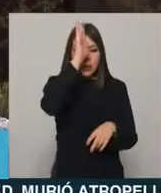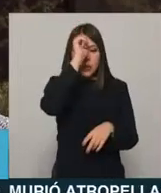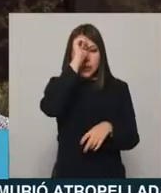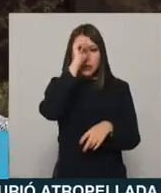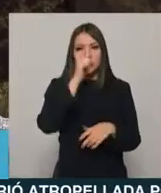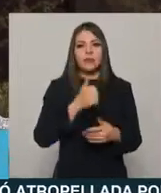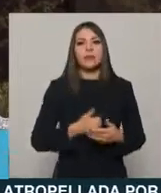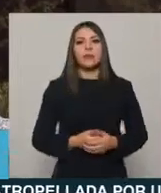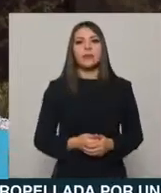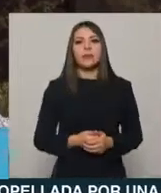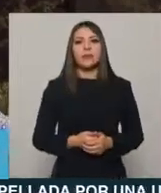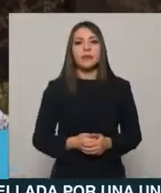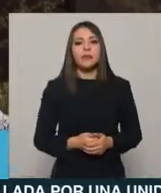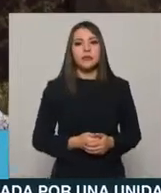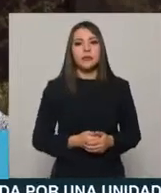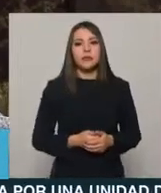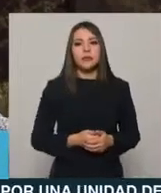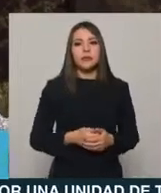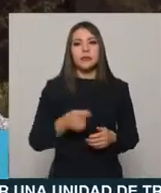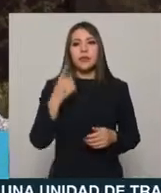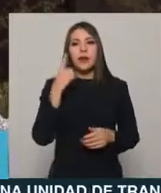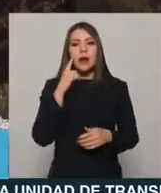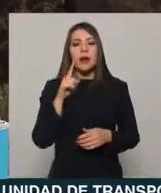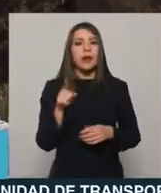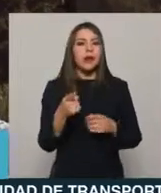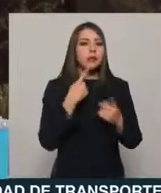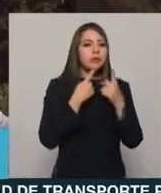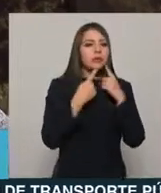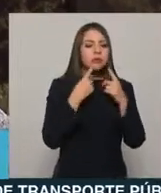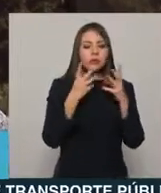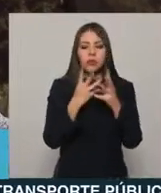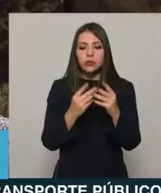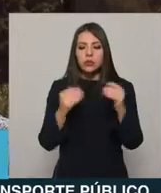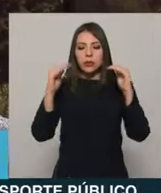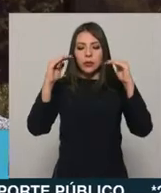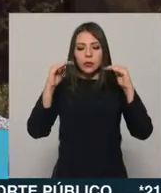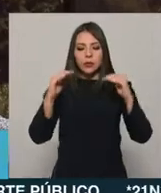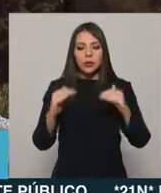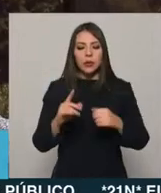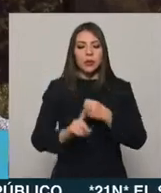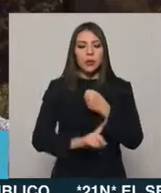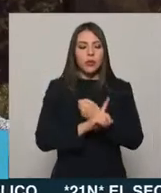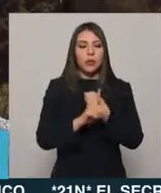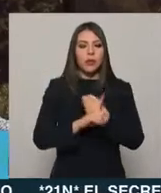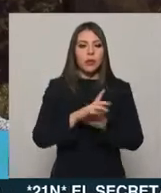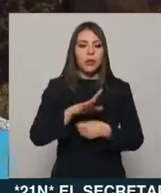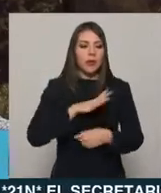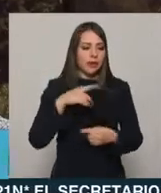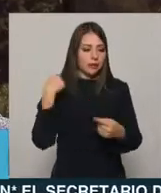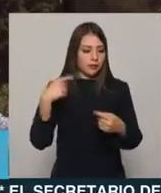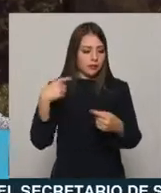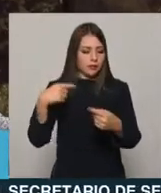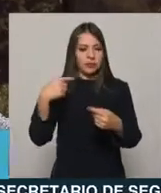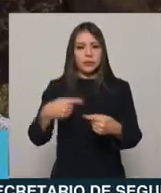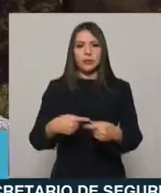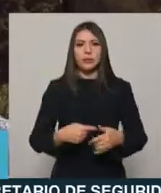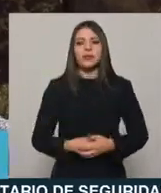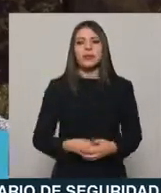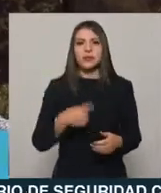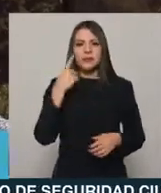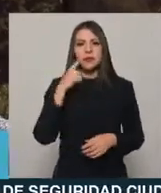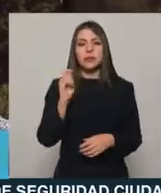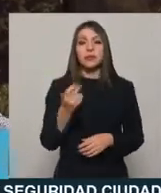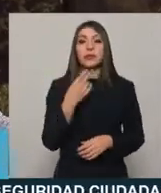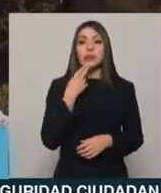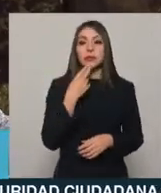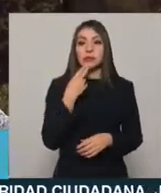caso estoy hablando de la mediación, resoluciones a estas controversias o a estos conflictos que han venido presentando. ¿De qué se trata